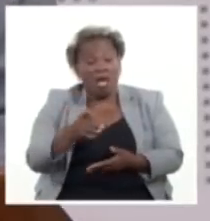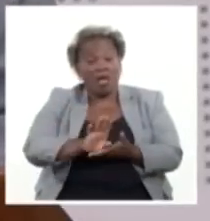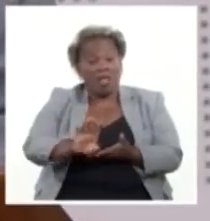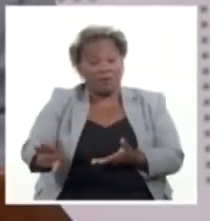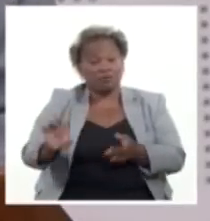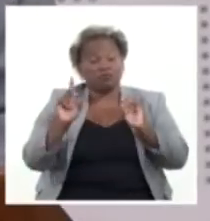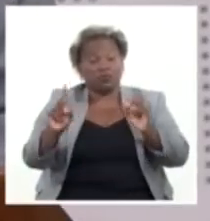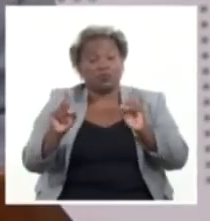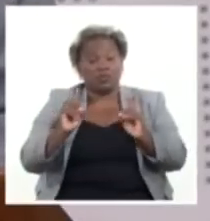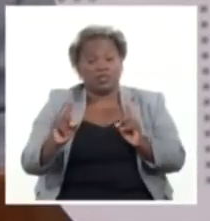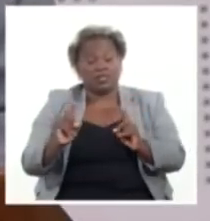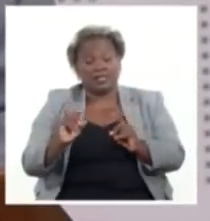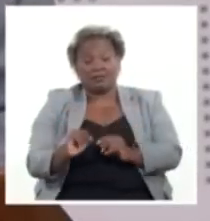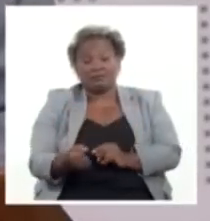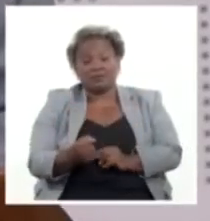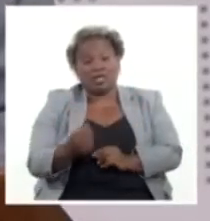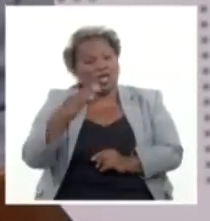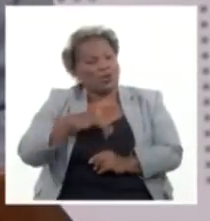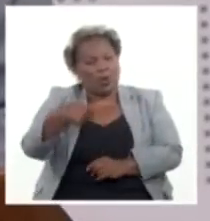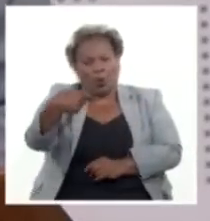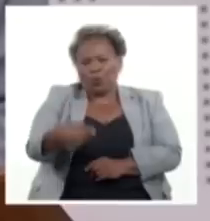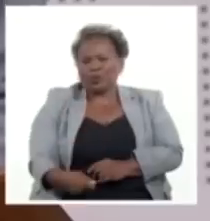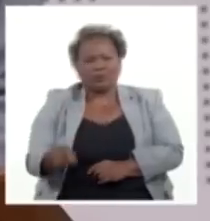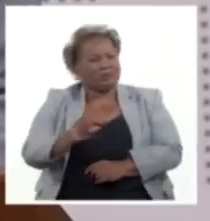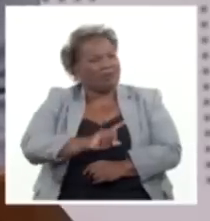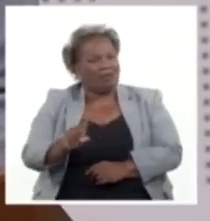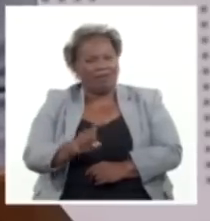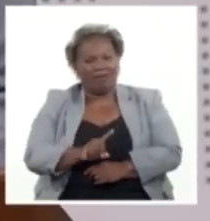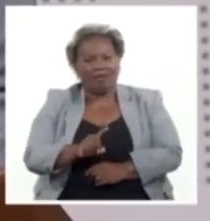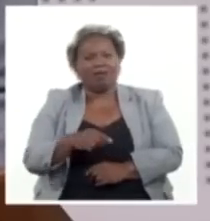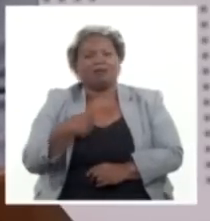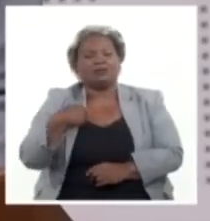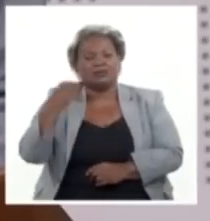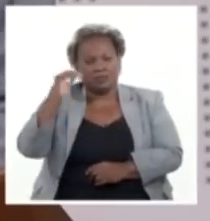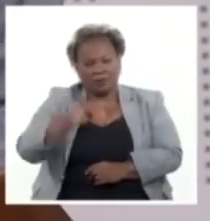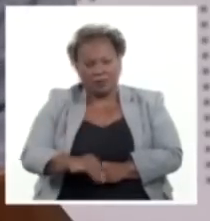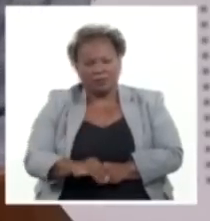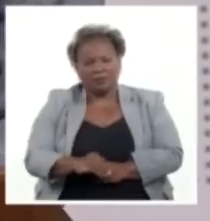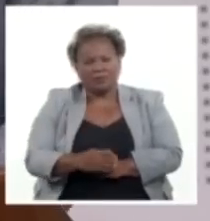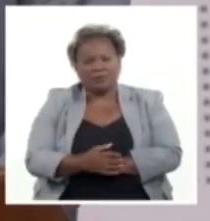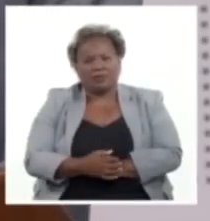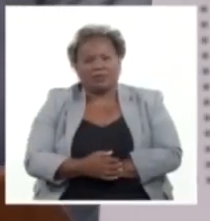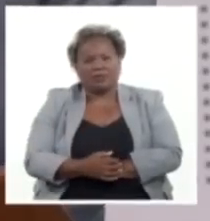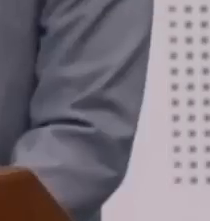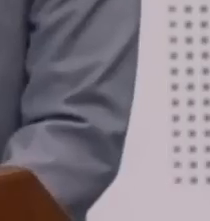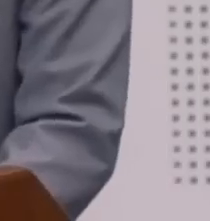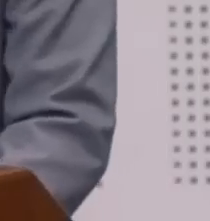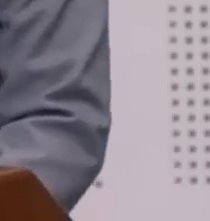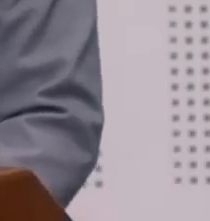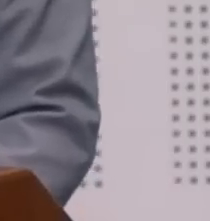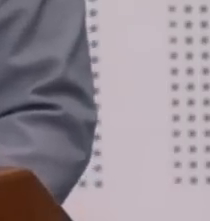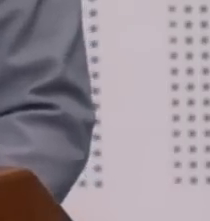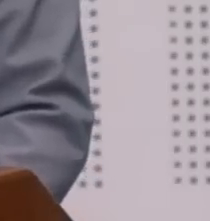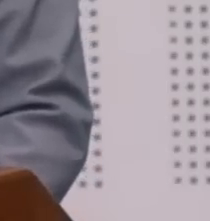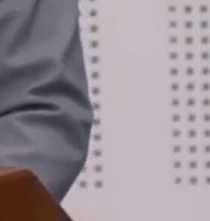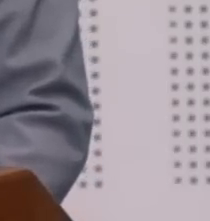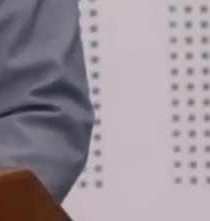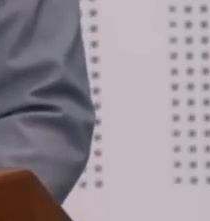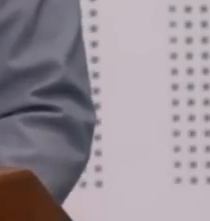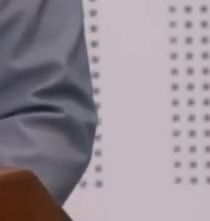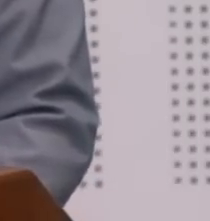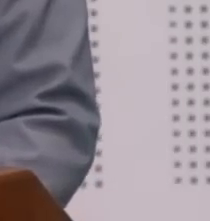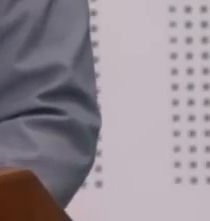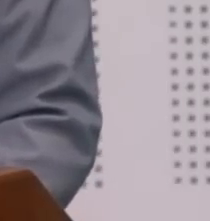cruel como injusta. Estamos muy conscientes de que la naturaleza polarizada y enajenada de la